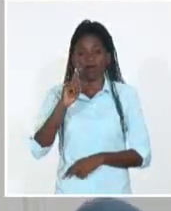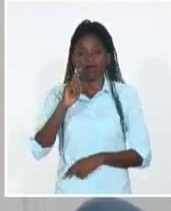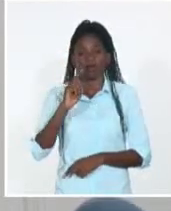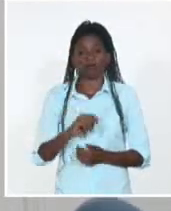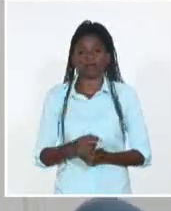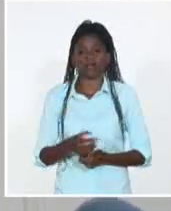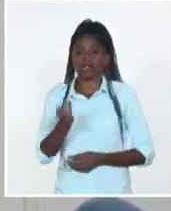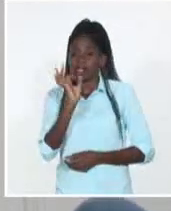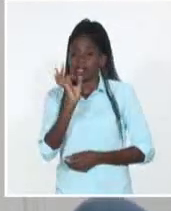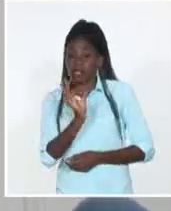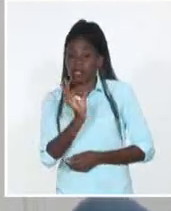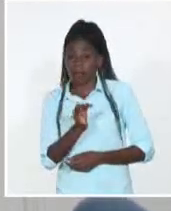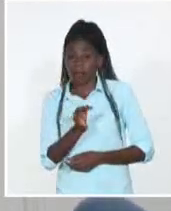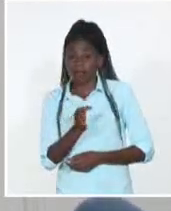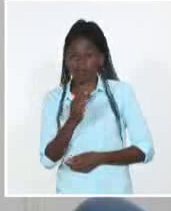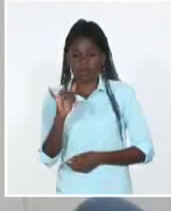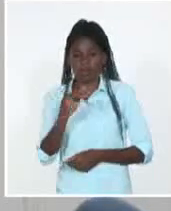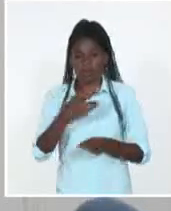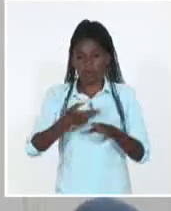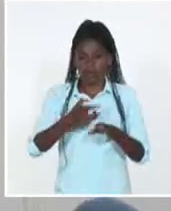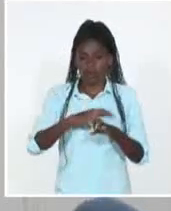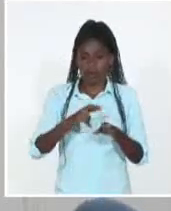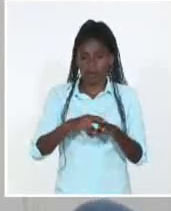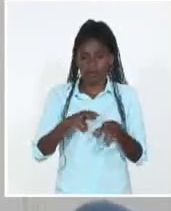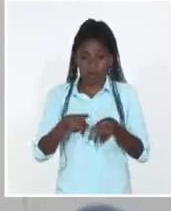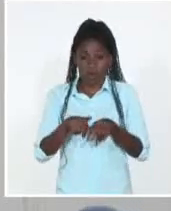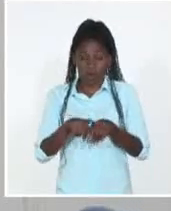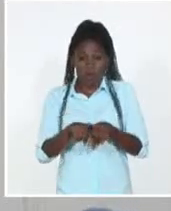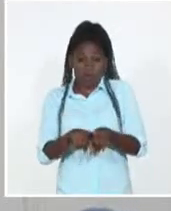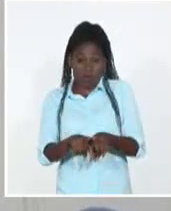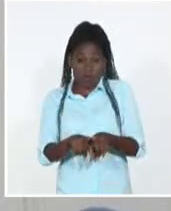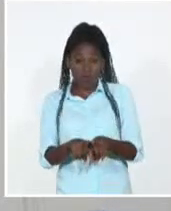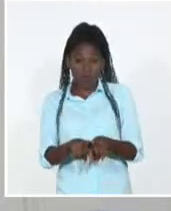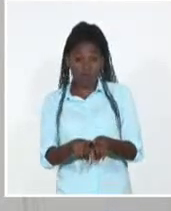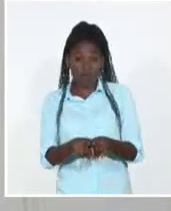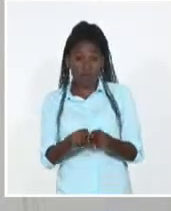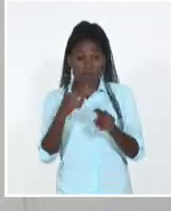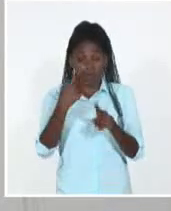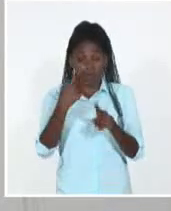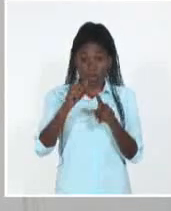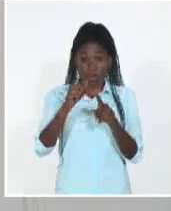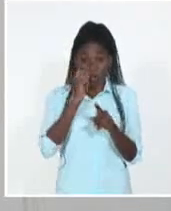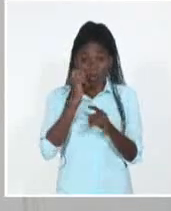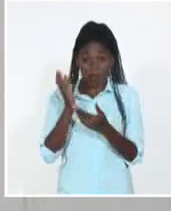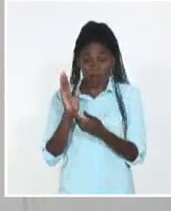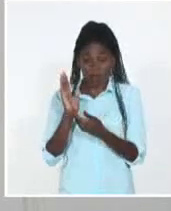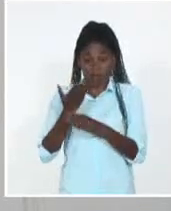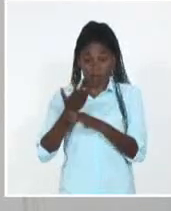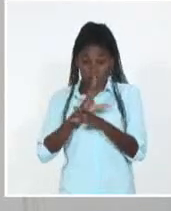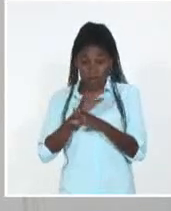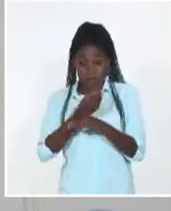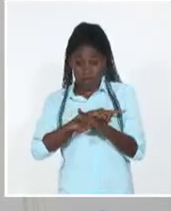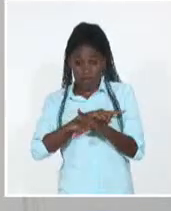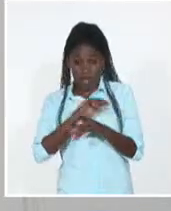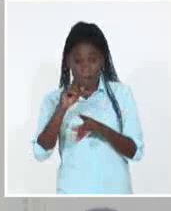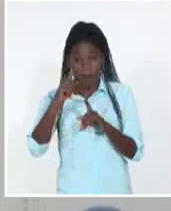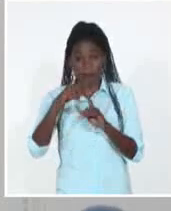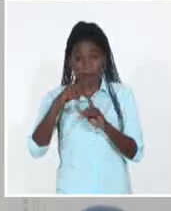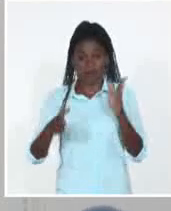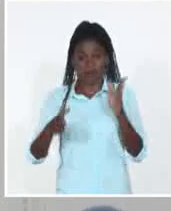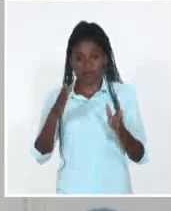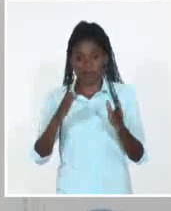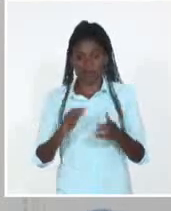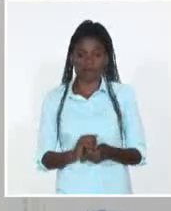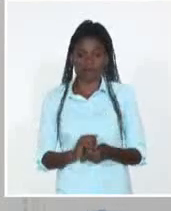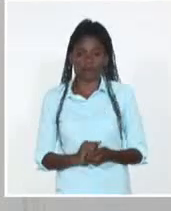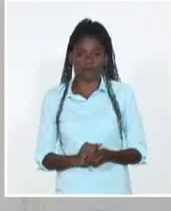también estará presente junto a estas piezas de Ben Stevenson en la misma temporada. Y por supuesto,